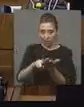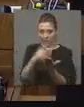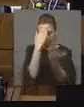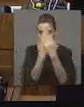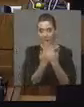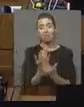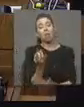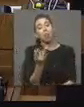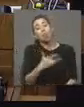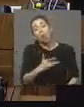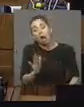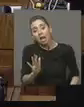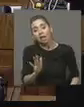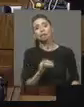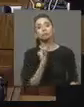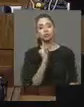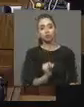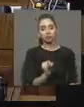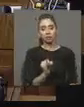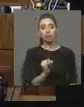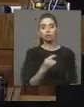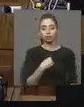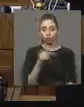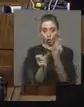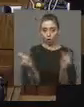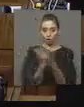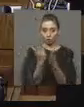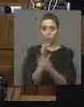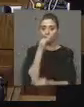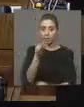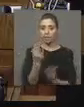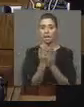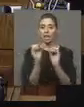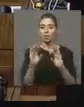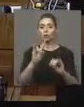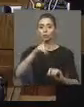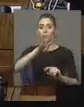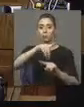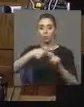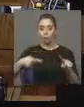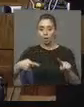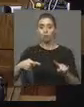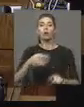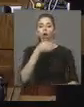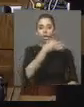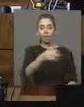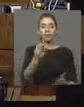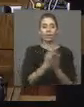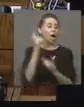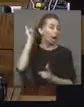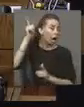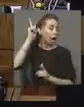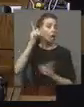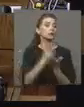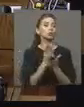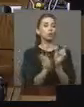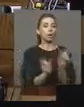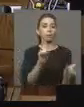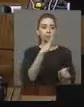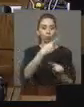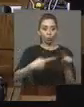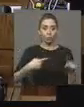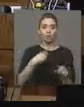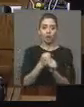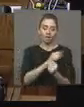duele. Y sí, le dije a los estudiantes de educación media, le dije a los estudiantes de educación media que voy a trabajar